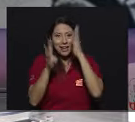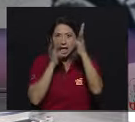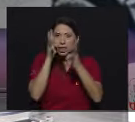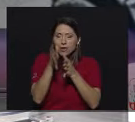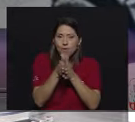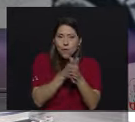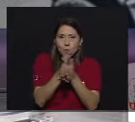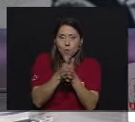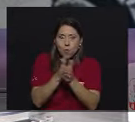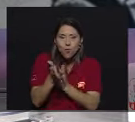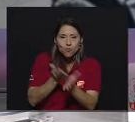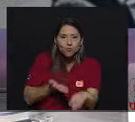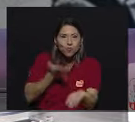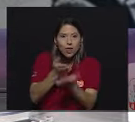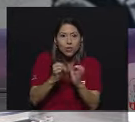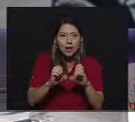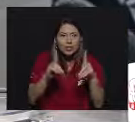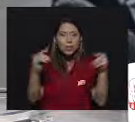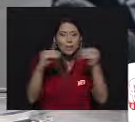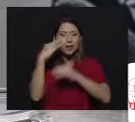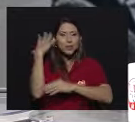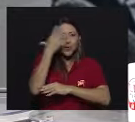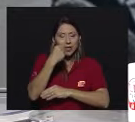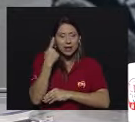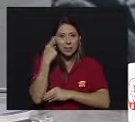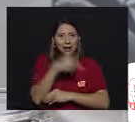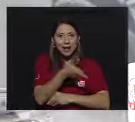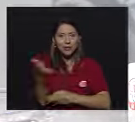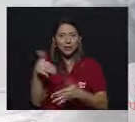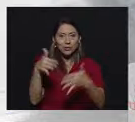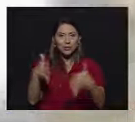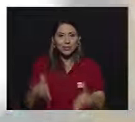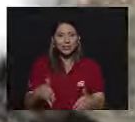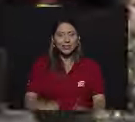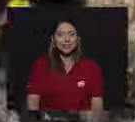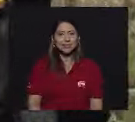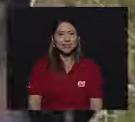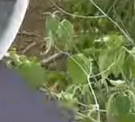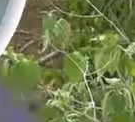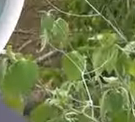creativo y versátil y ofrecer una educación más atractiva a las y los estudiantes.